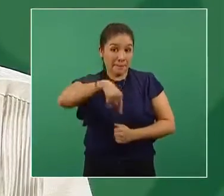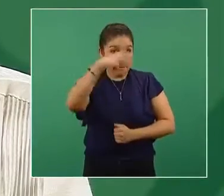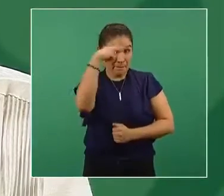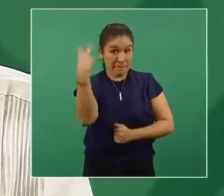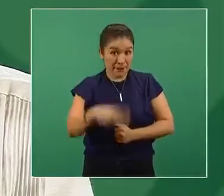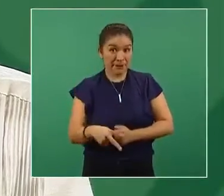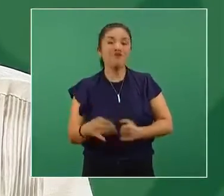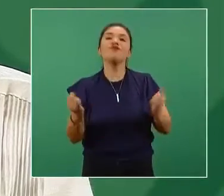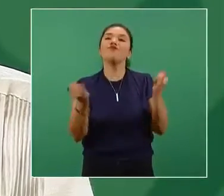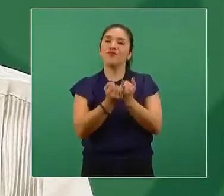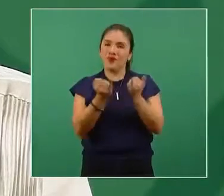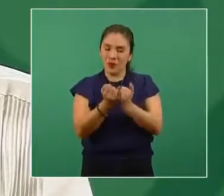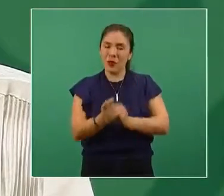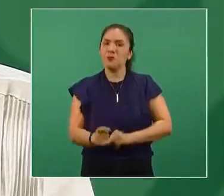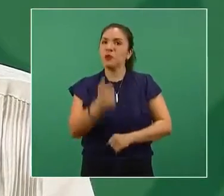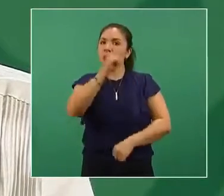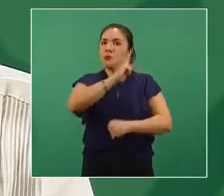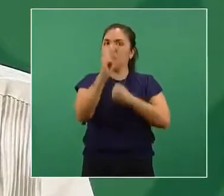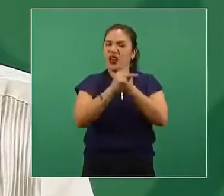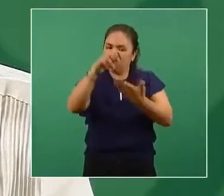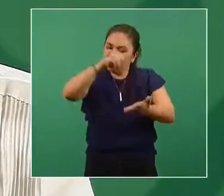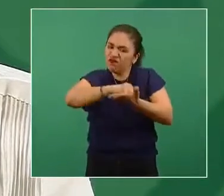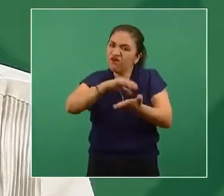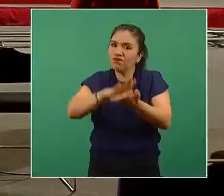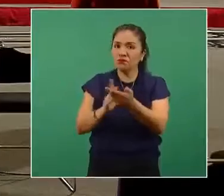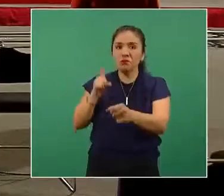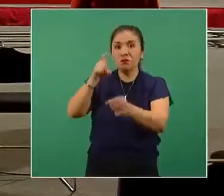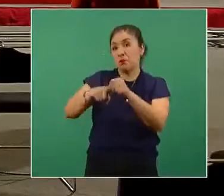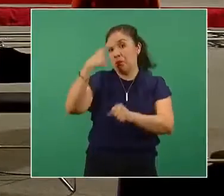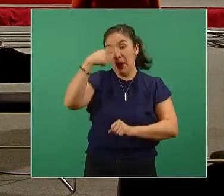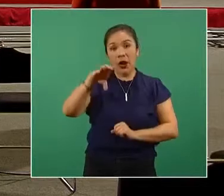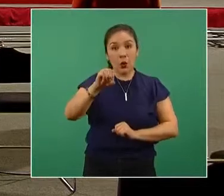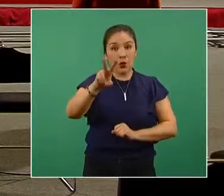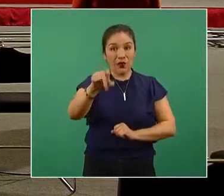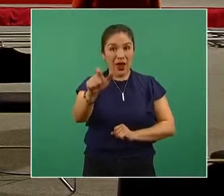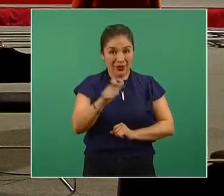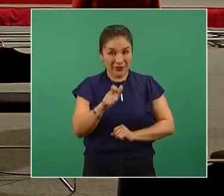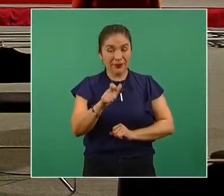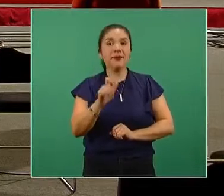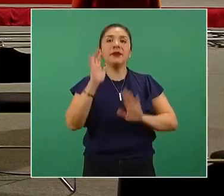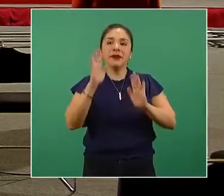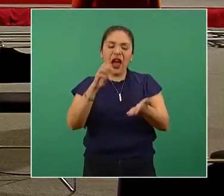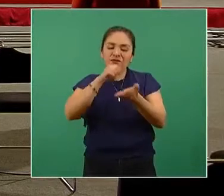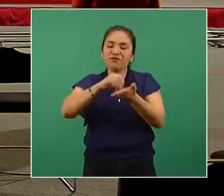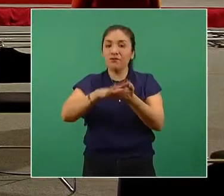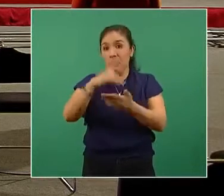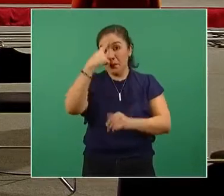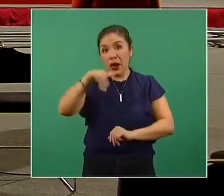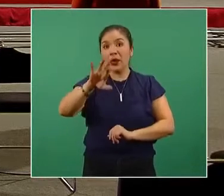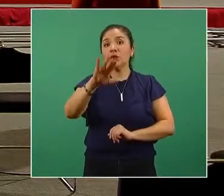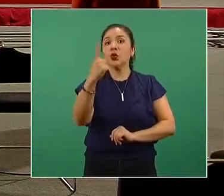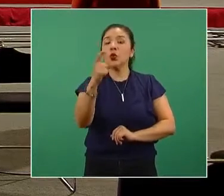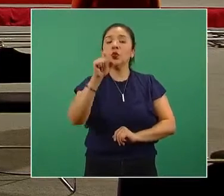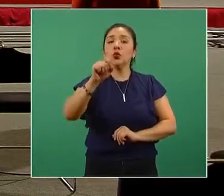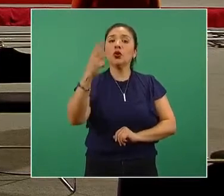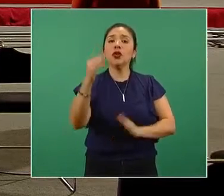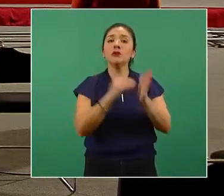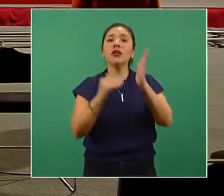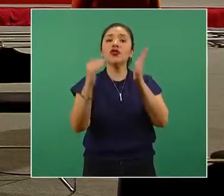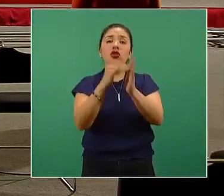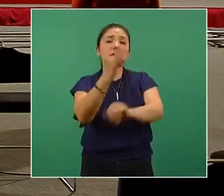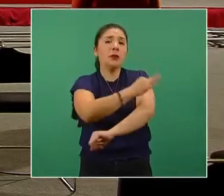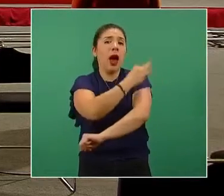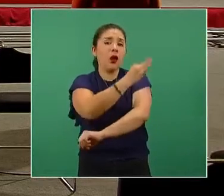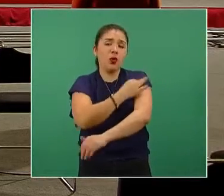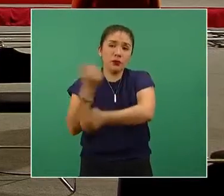fue también de los primeros países en registrarse al mecanismo COVAX y nos inscribimos para 51.3 millones de